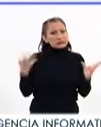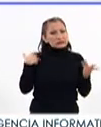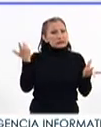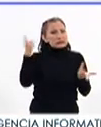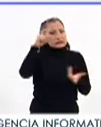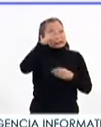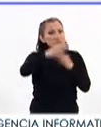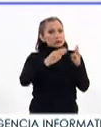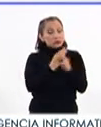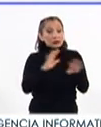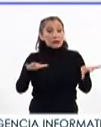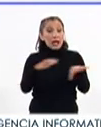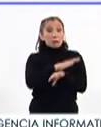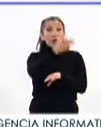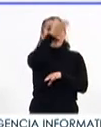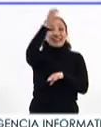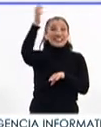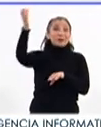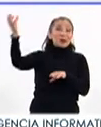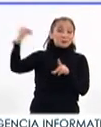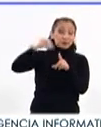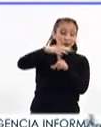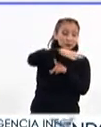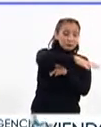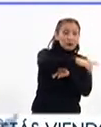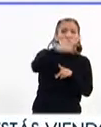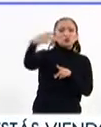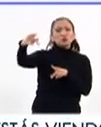nivel mundial, que es el cambio climático. Desde sus